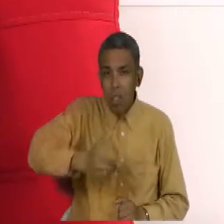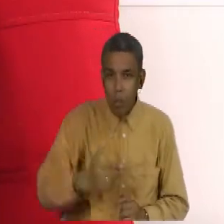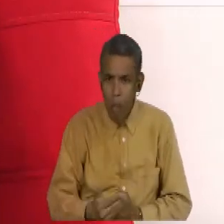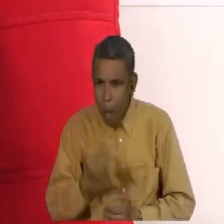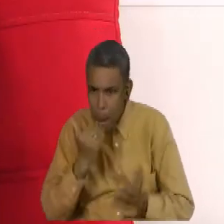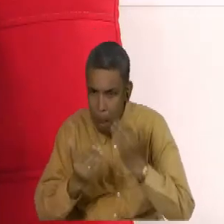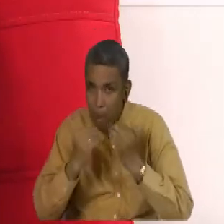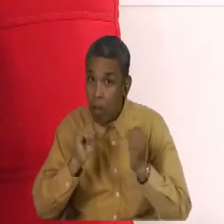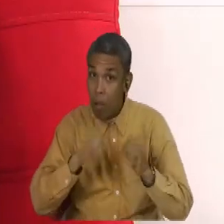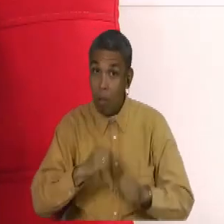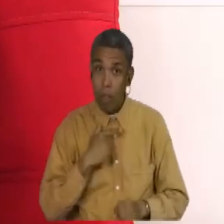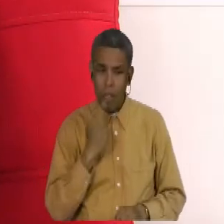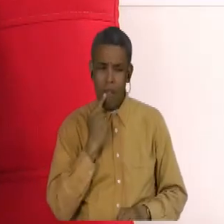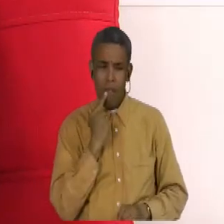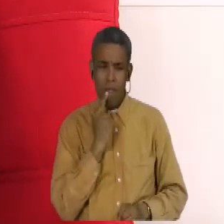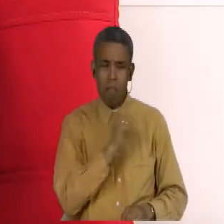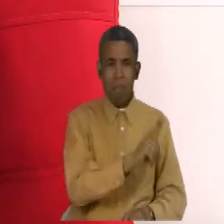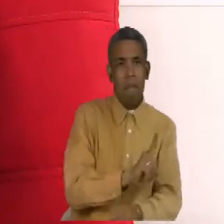ingiriendo durante